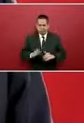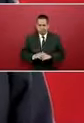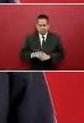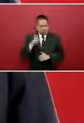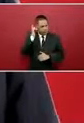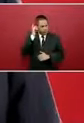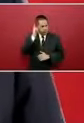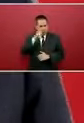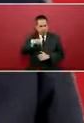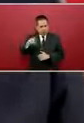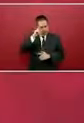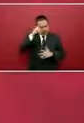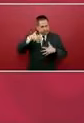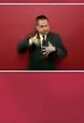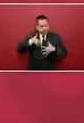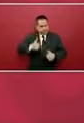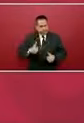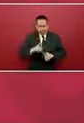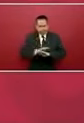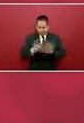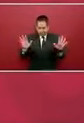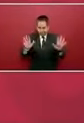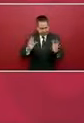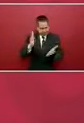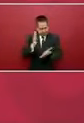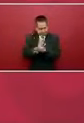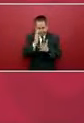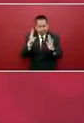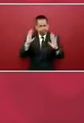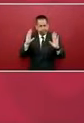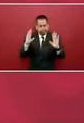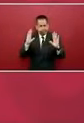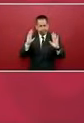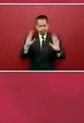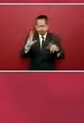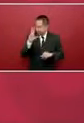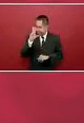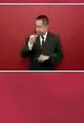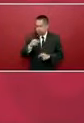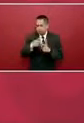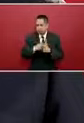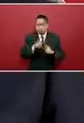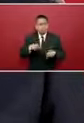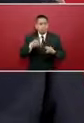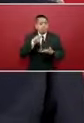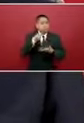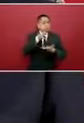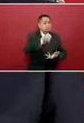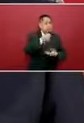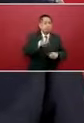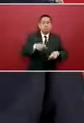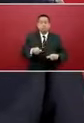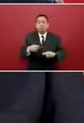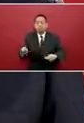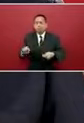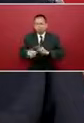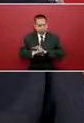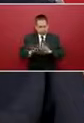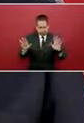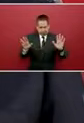ojalá y entiendan de que ya no se les van a entregar recursos,